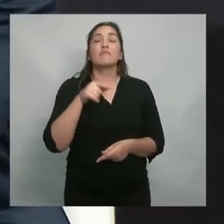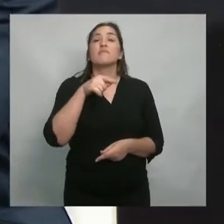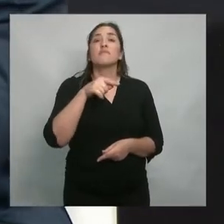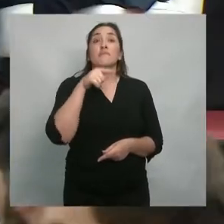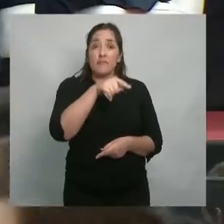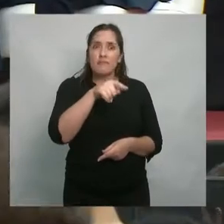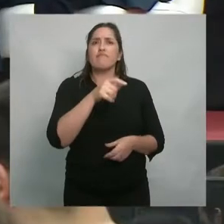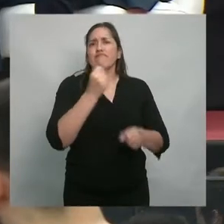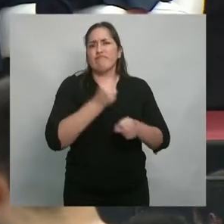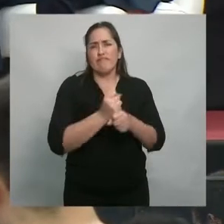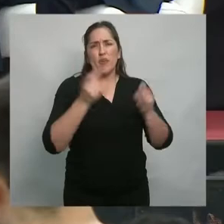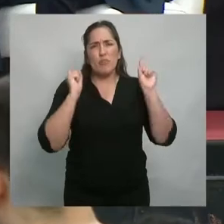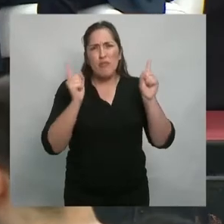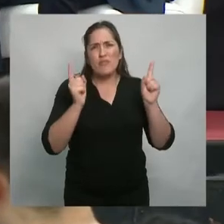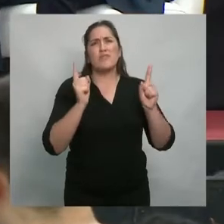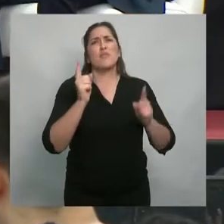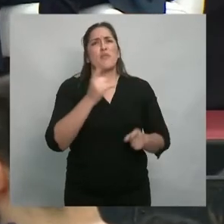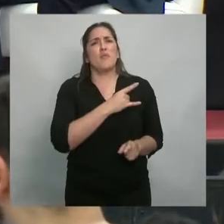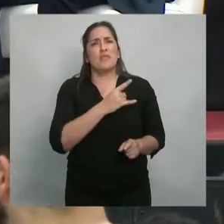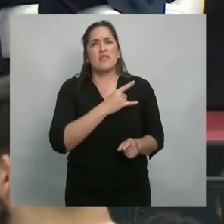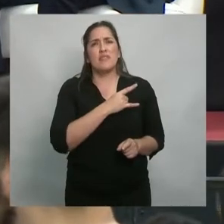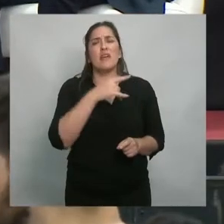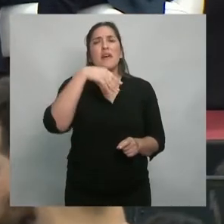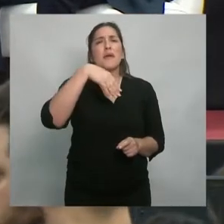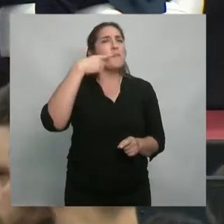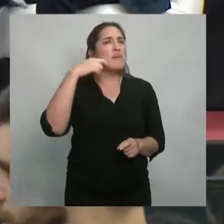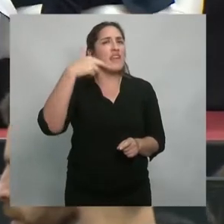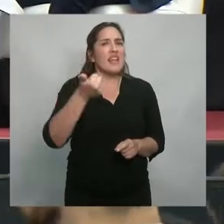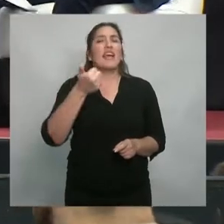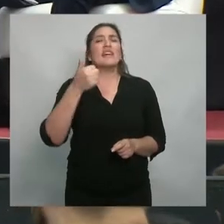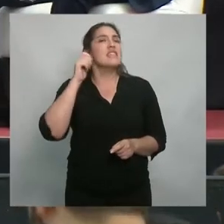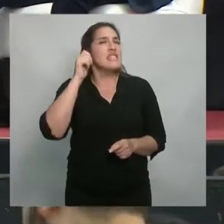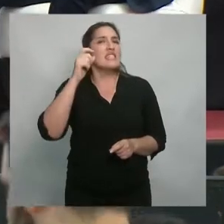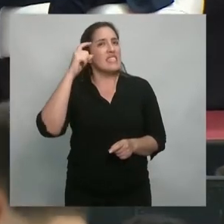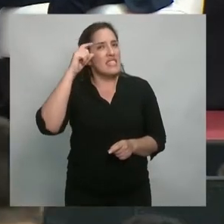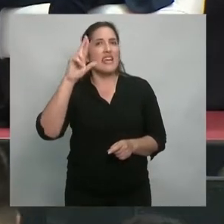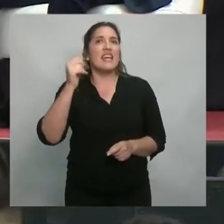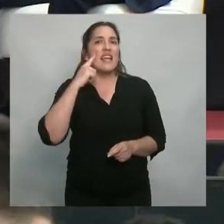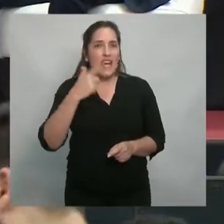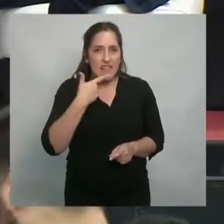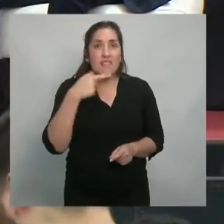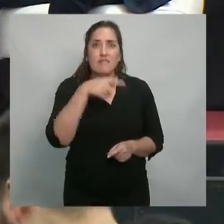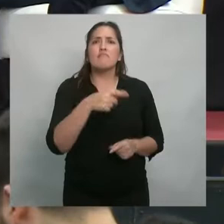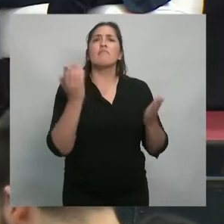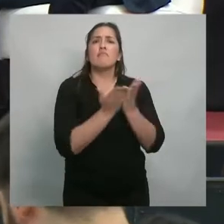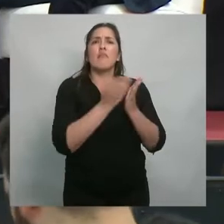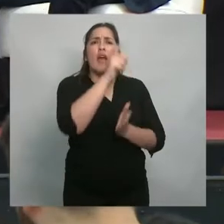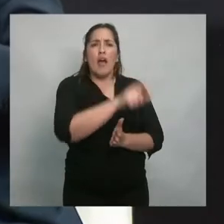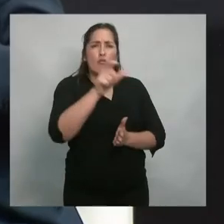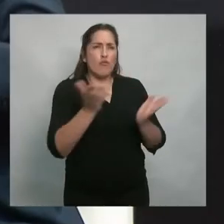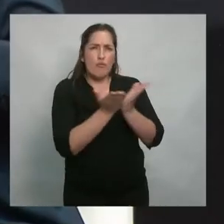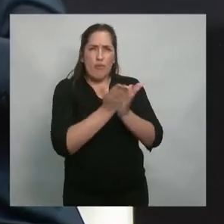activista, profesora de la Universidad Federal de Minas Gerais, doctora en Antropología Social de la